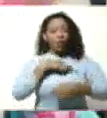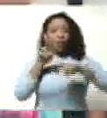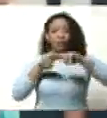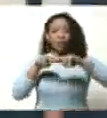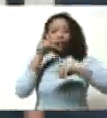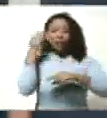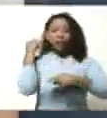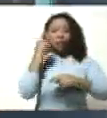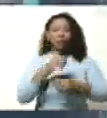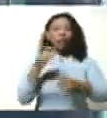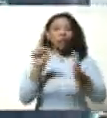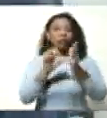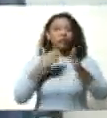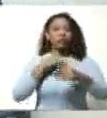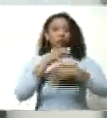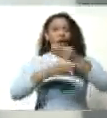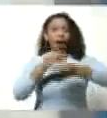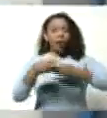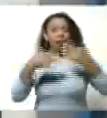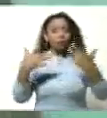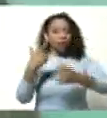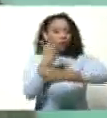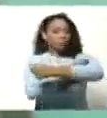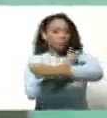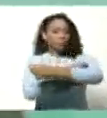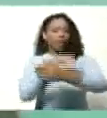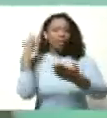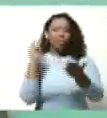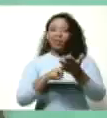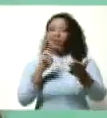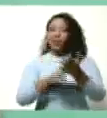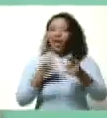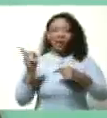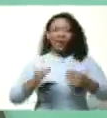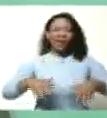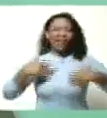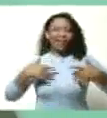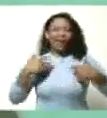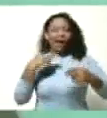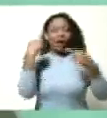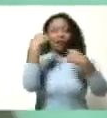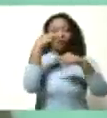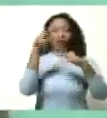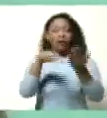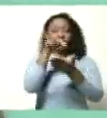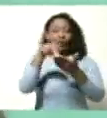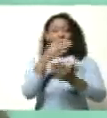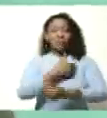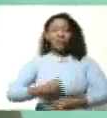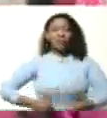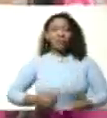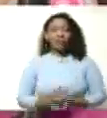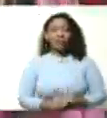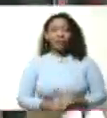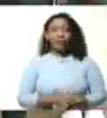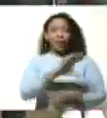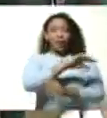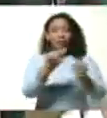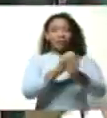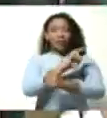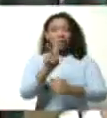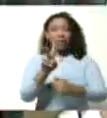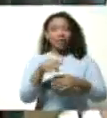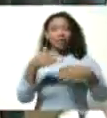niños y niñas, donde vamos a estar vacunando. De verdad que ha sido una alegría a nivel nacional, presidenta, vicepresidenta,